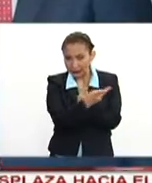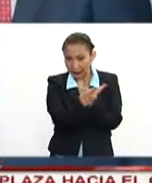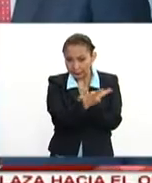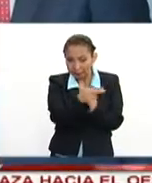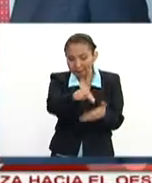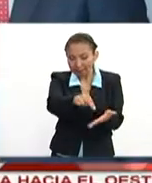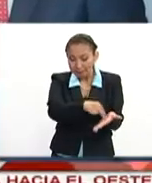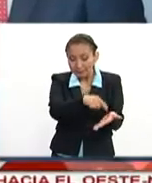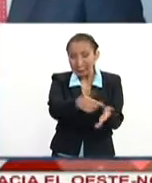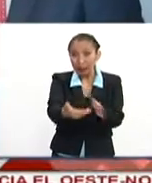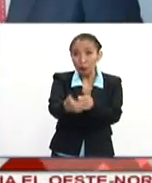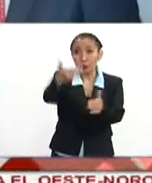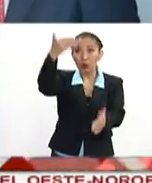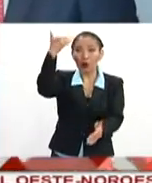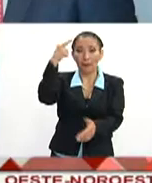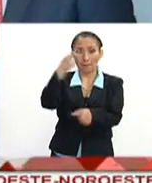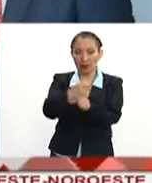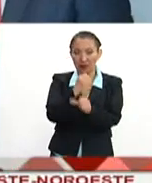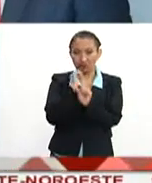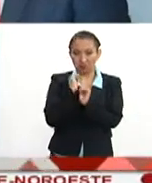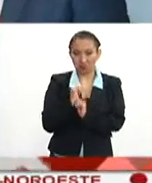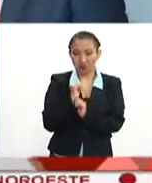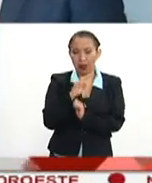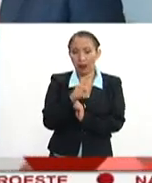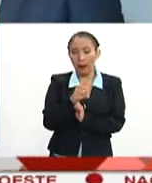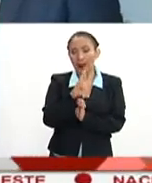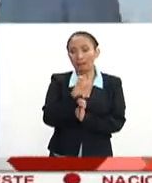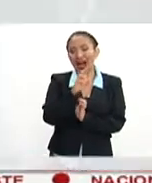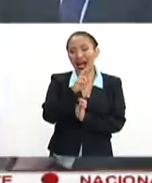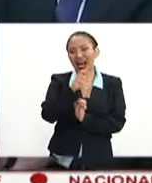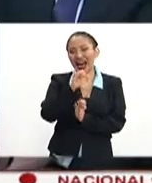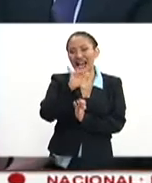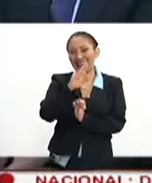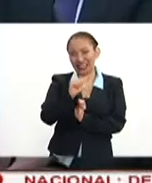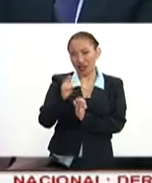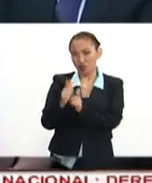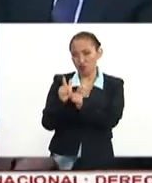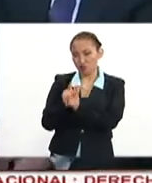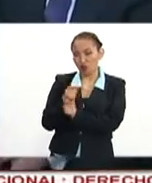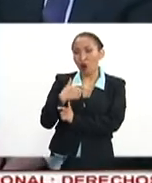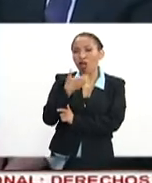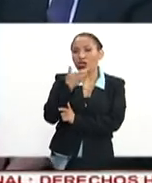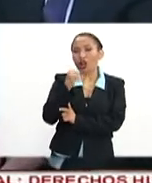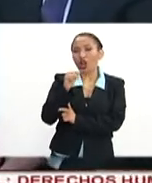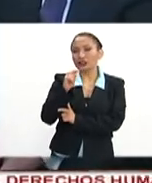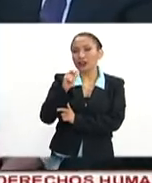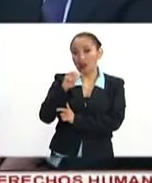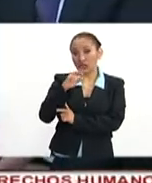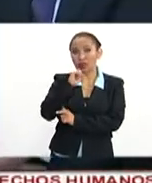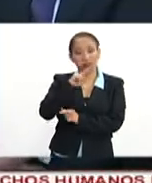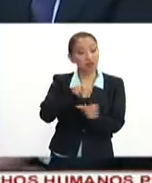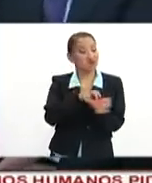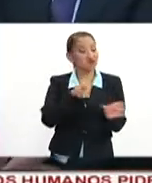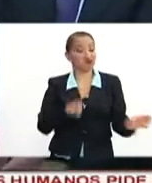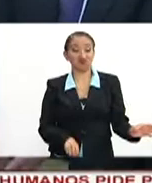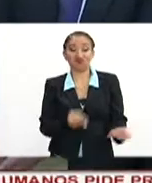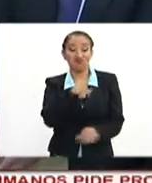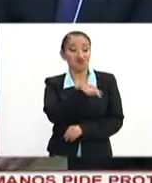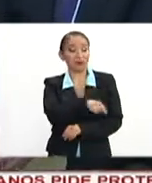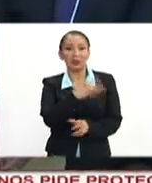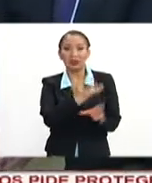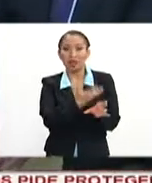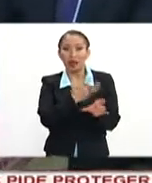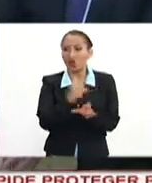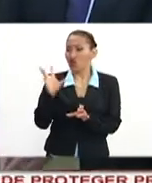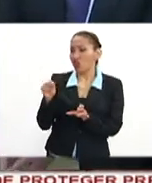países. En aquel entonces, el primer ministro canadiense Brian Mulroney, del Partido Conservador, también se levantó de la mesa porque Estados